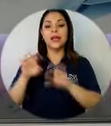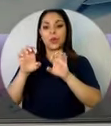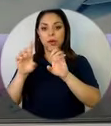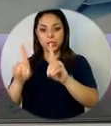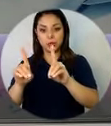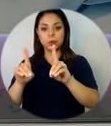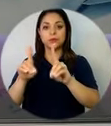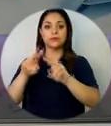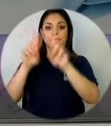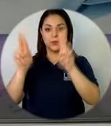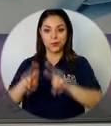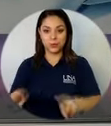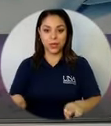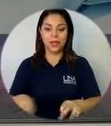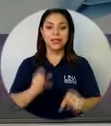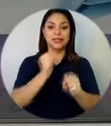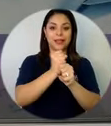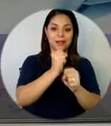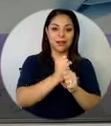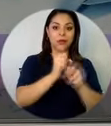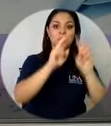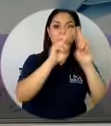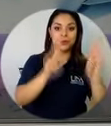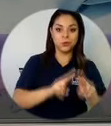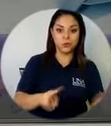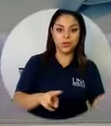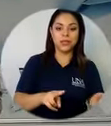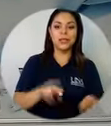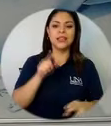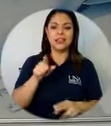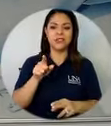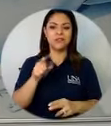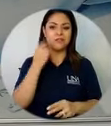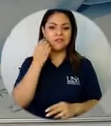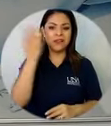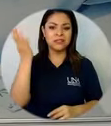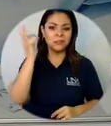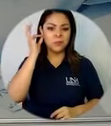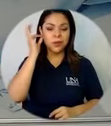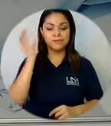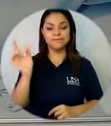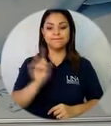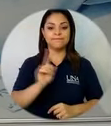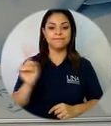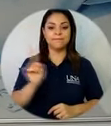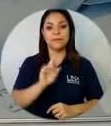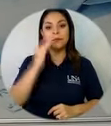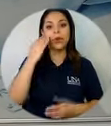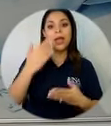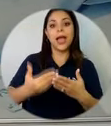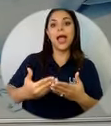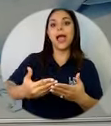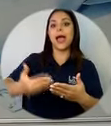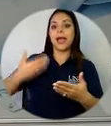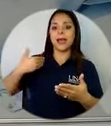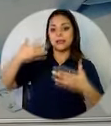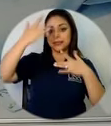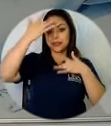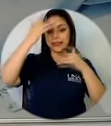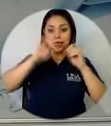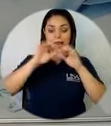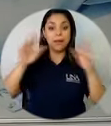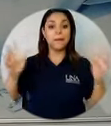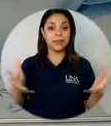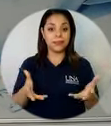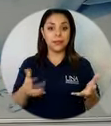el trabajo a la virtualidad, no es tan fácil, especialmente para las mujeres, porque desde antes de la pandemia teníamos